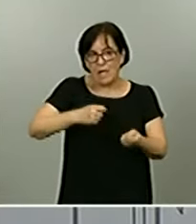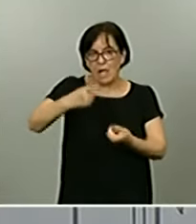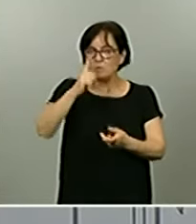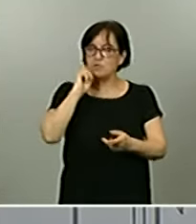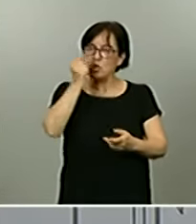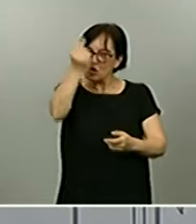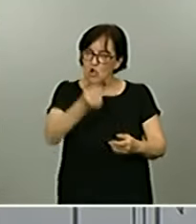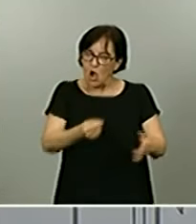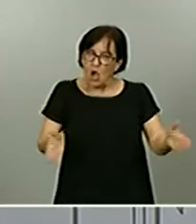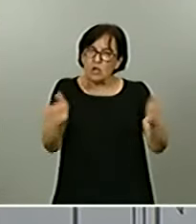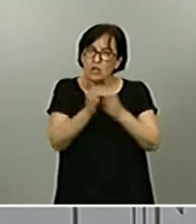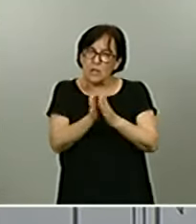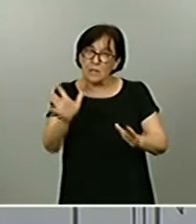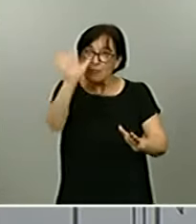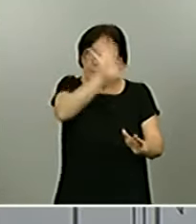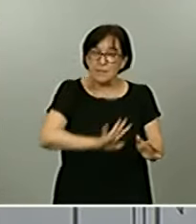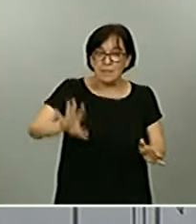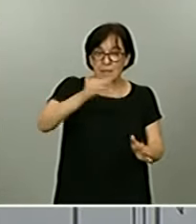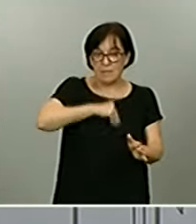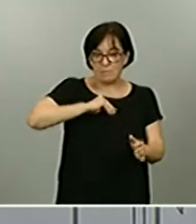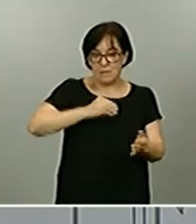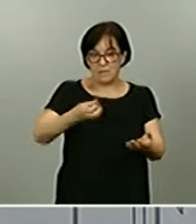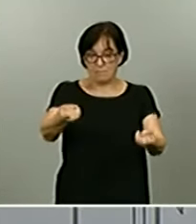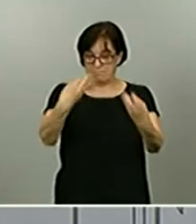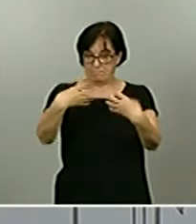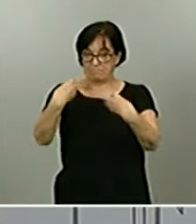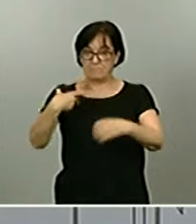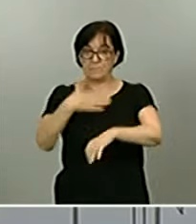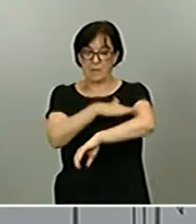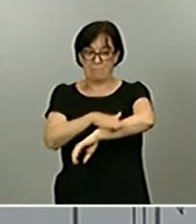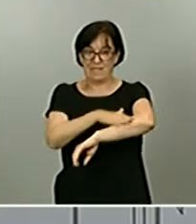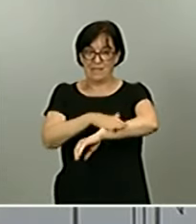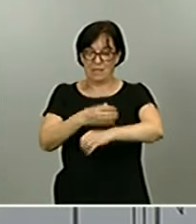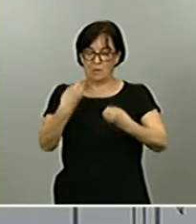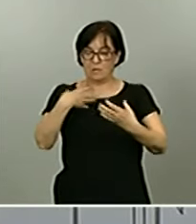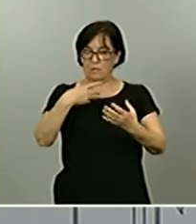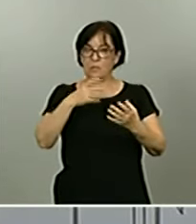mismo en España, según los últimos datos recibidos en el Ministerio, desde las comunidades autónomas,